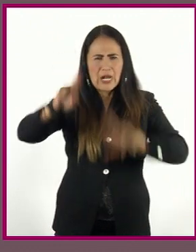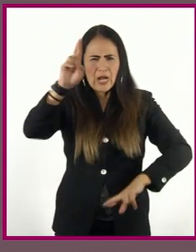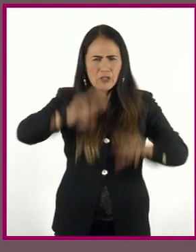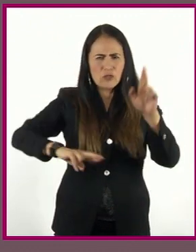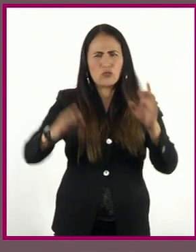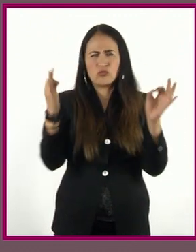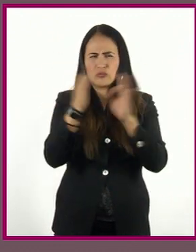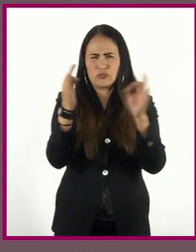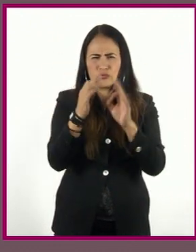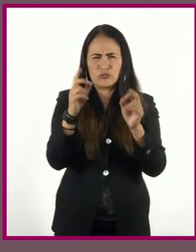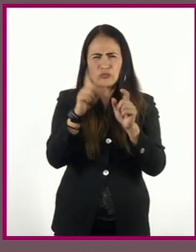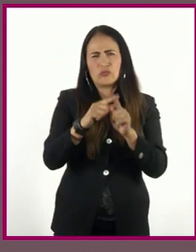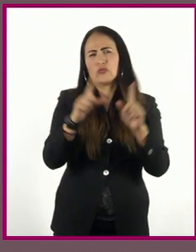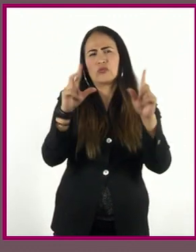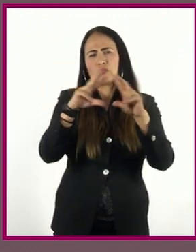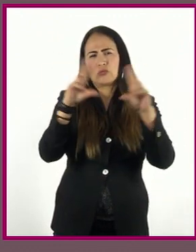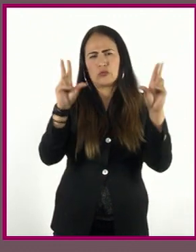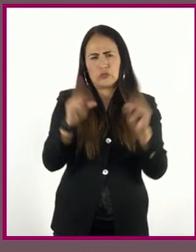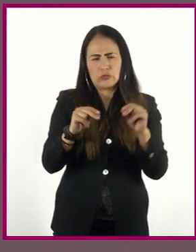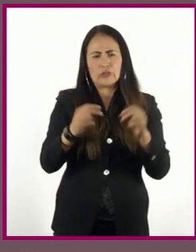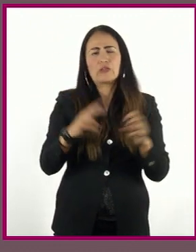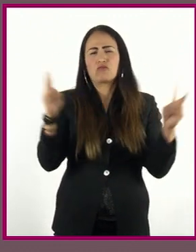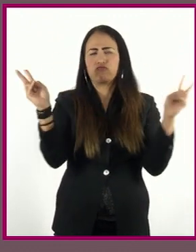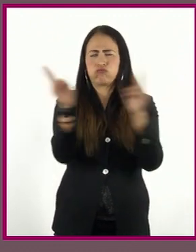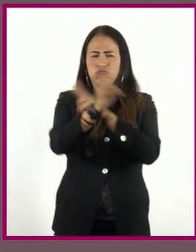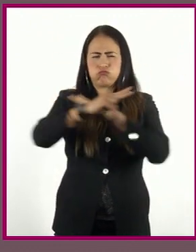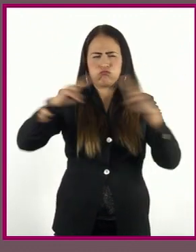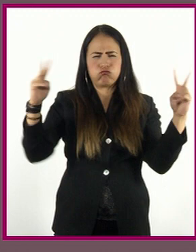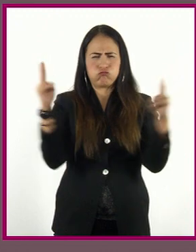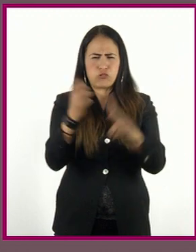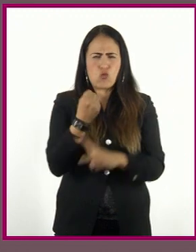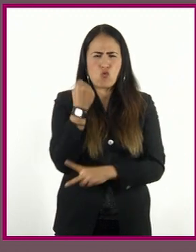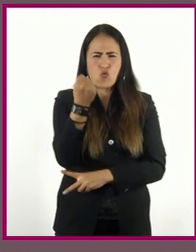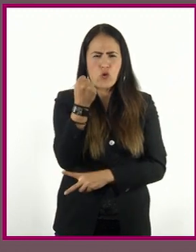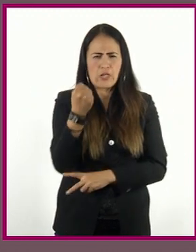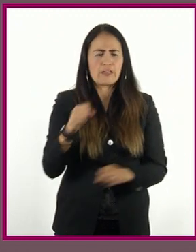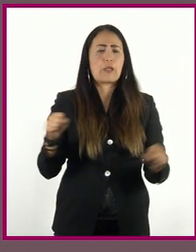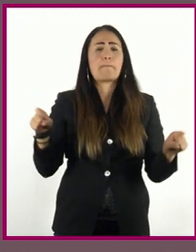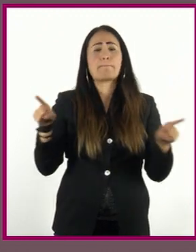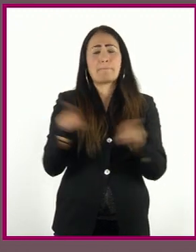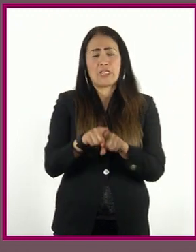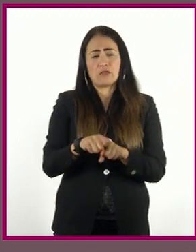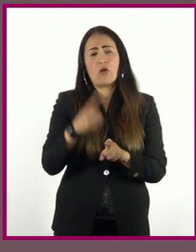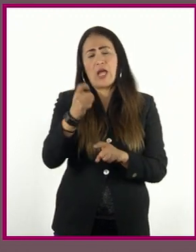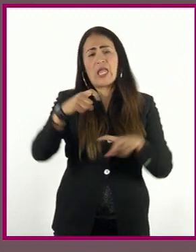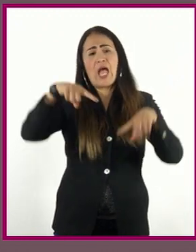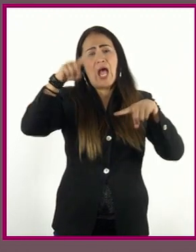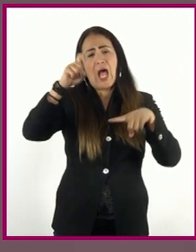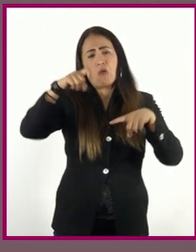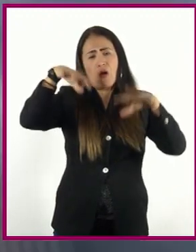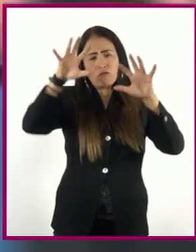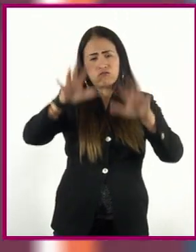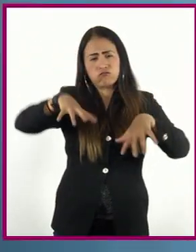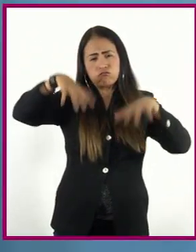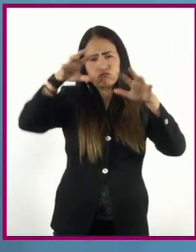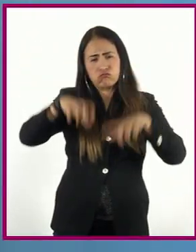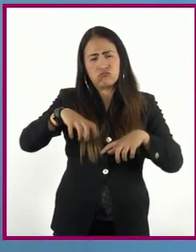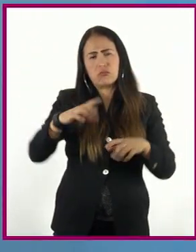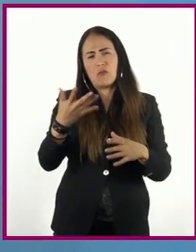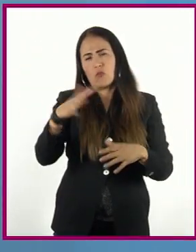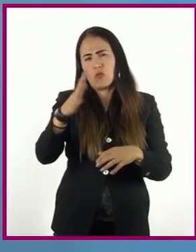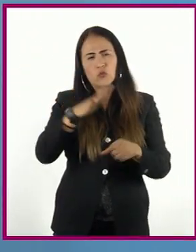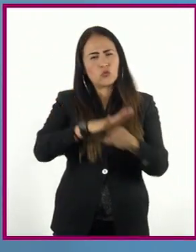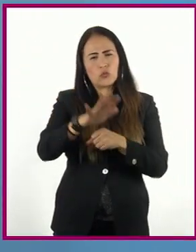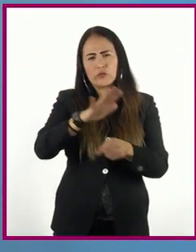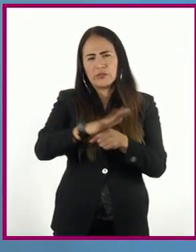granizo, fuertes vientos y, especialmente, la frecuencia y cantidad de lluvias.